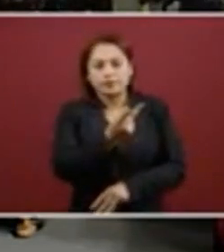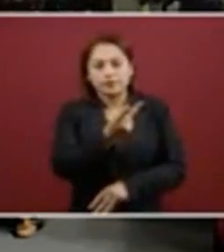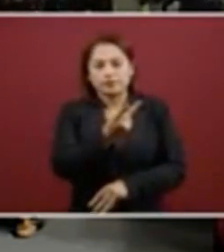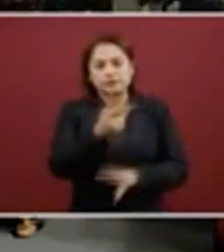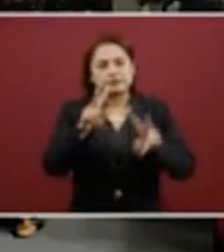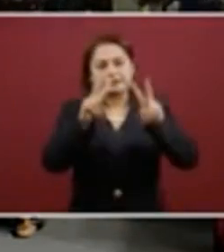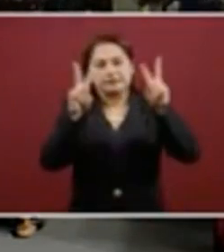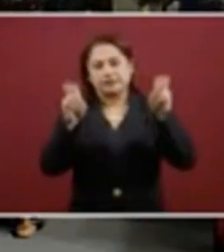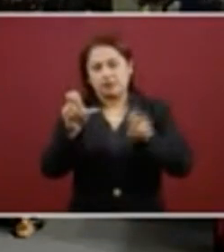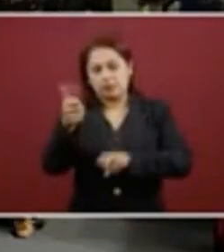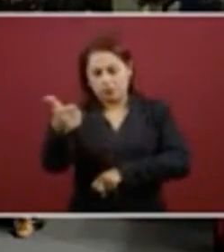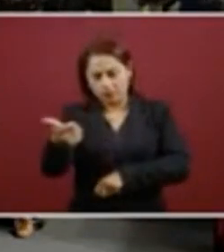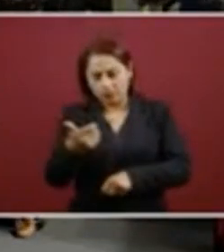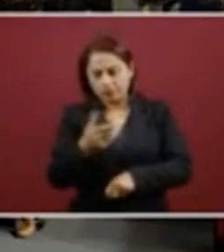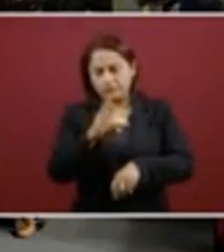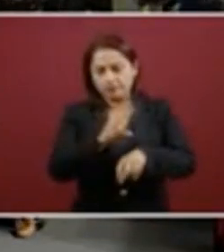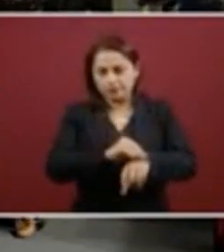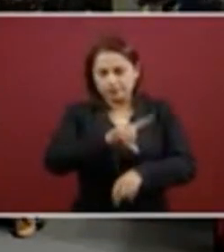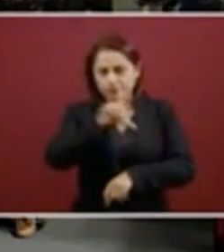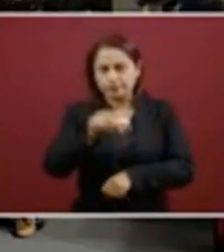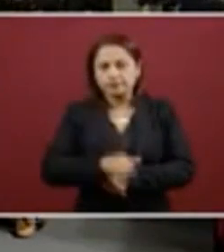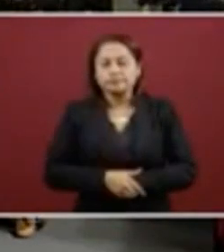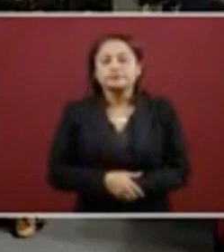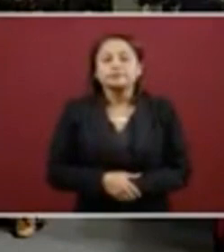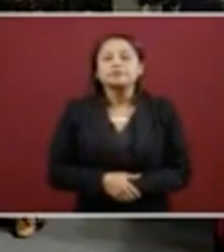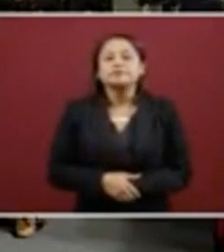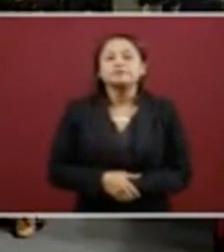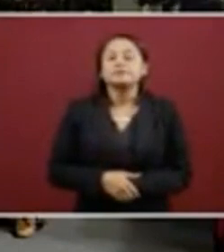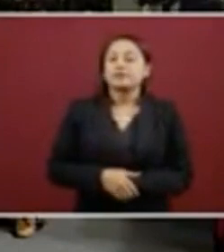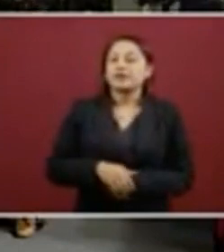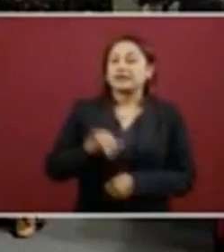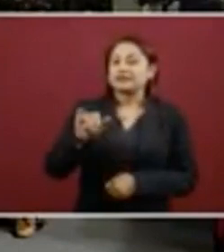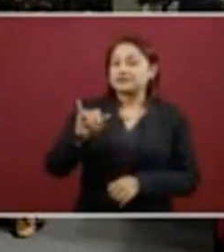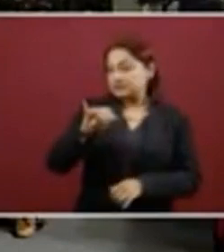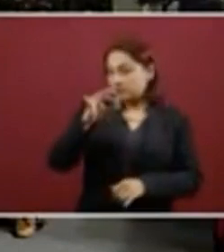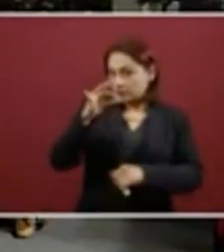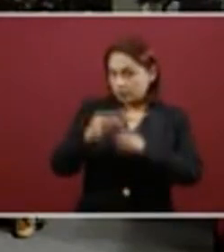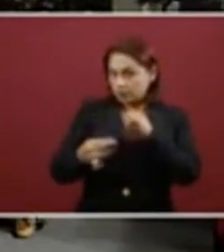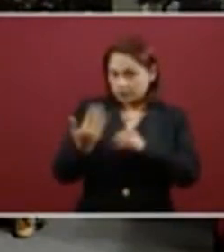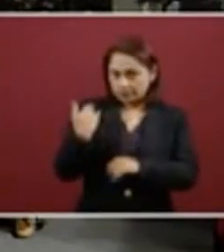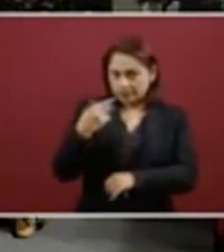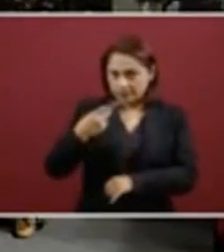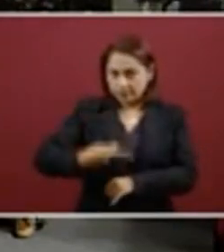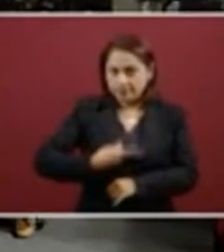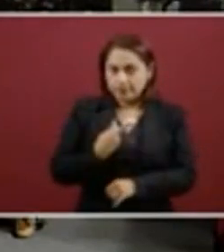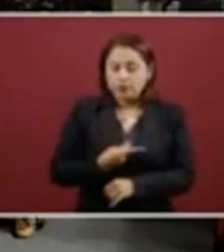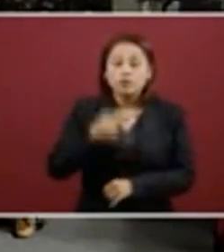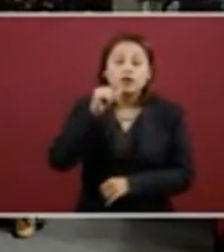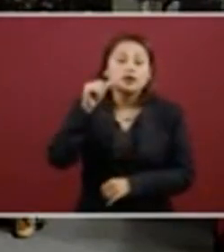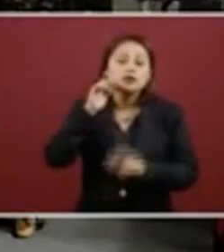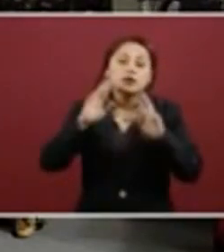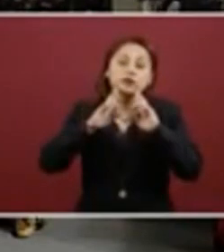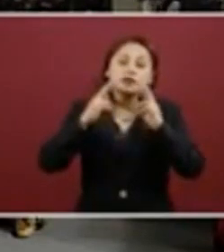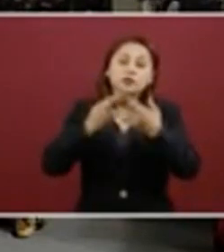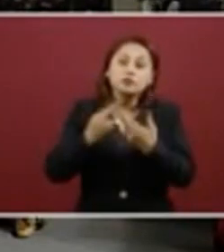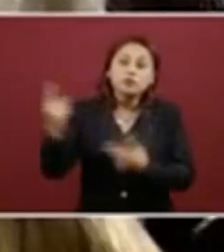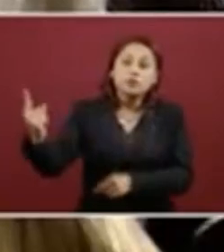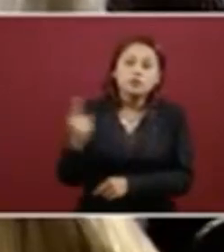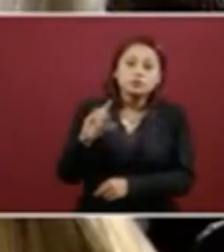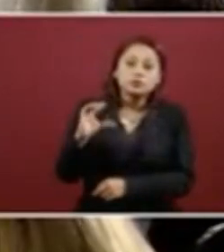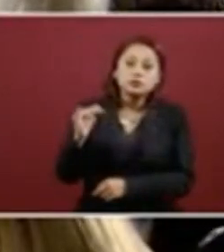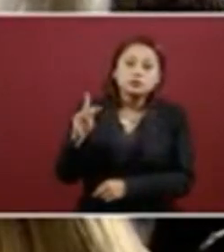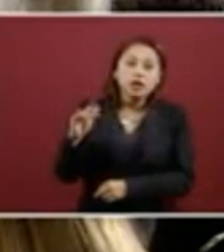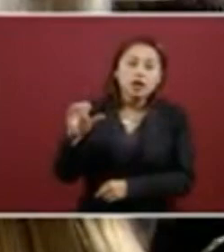exorbitantemente fantasiosa, ¿no? Porque el dinero puede que lo haya, pero ¿de dónde van a sacar la buena gestión,